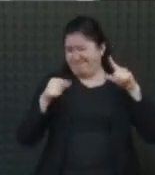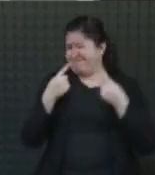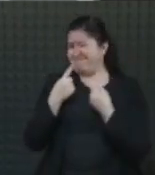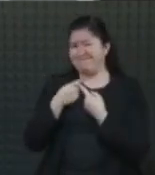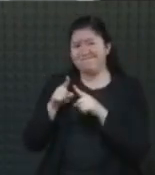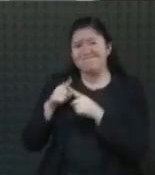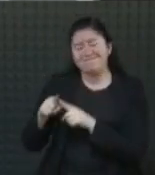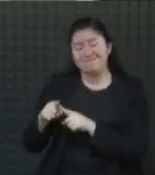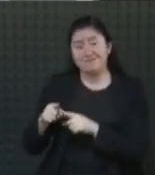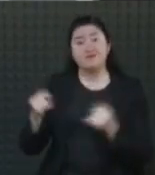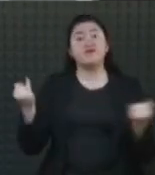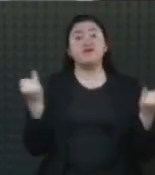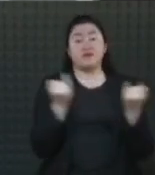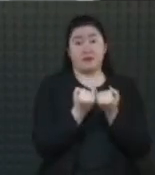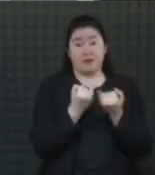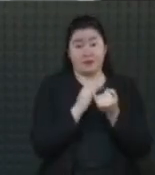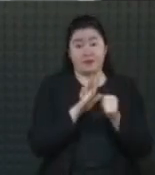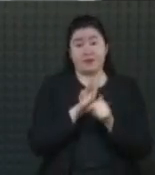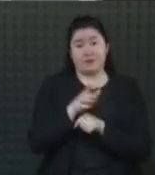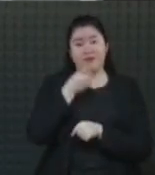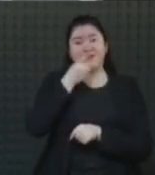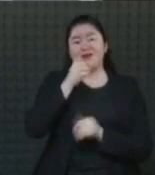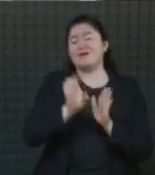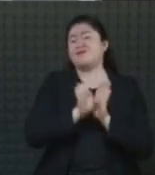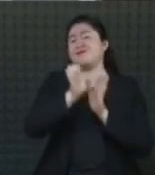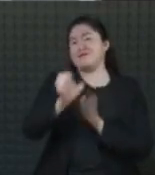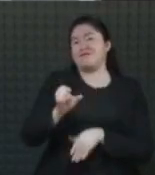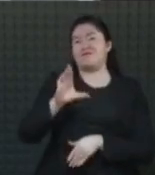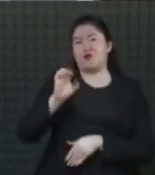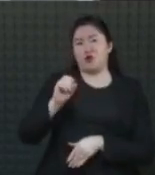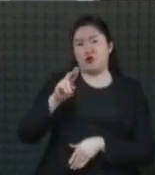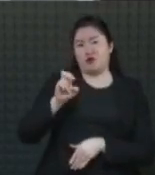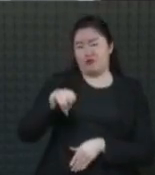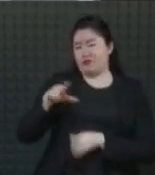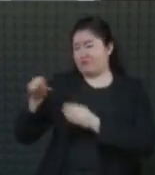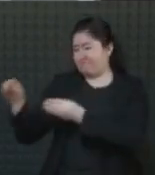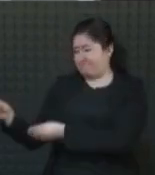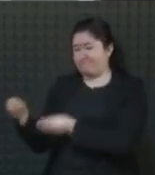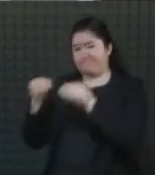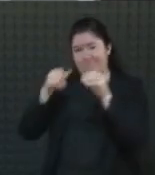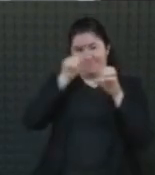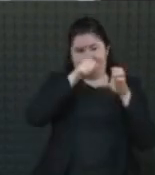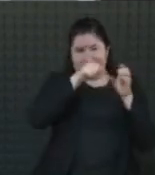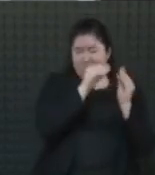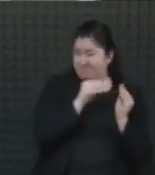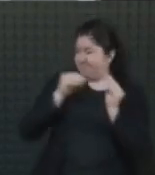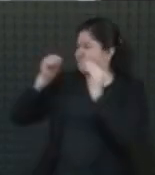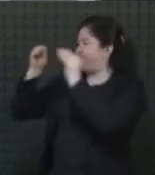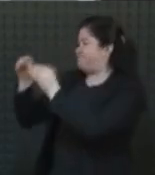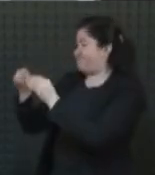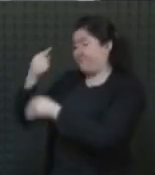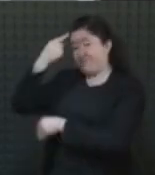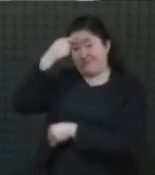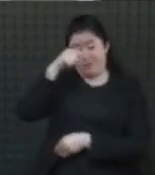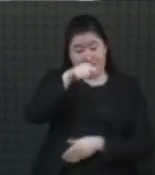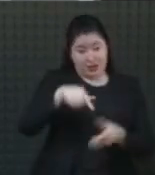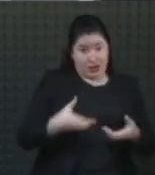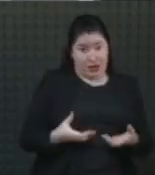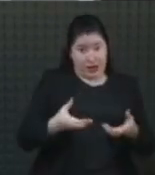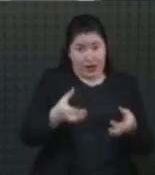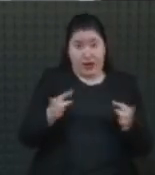la estatua o al monumento de Colón a otro sitio para poner en el centro de Reforma a una mujer